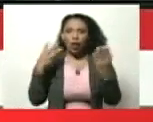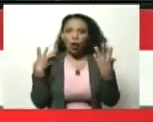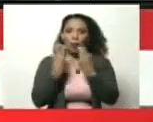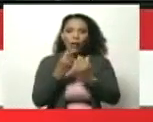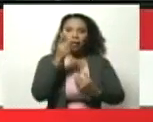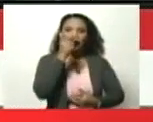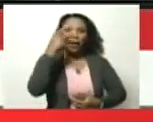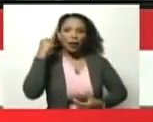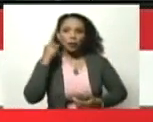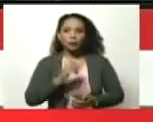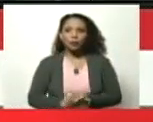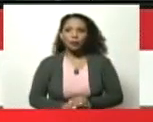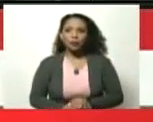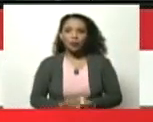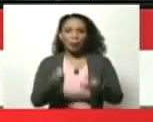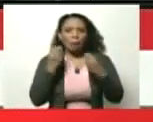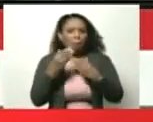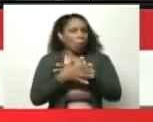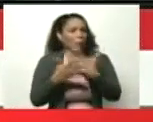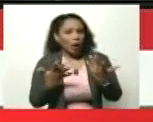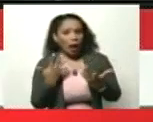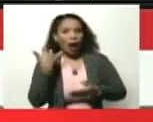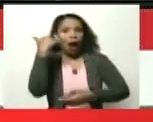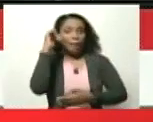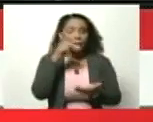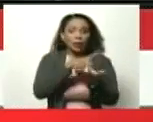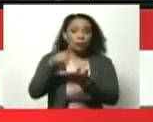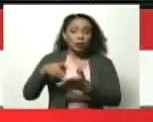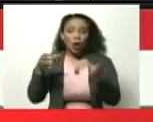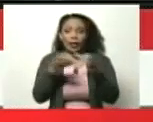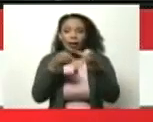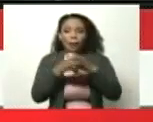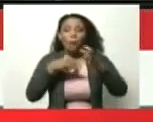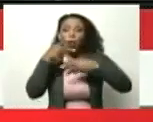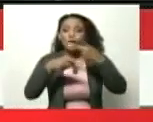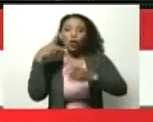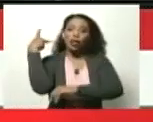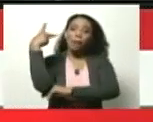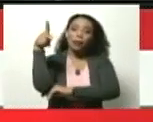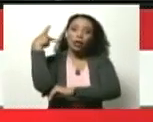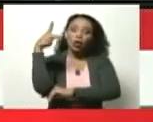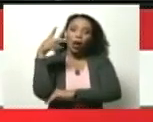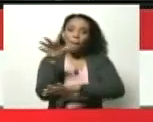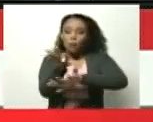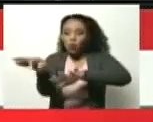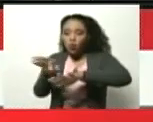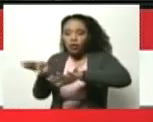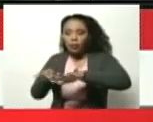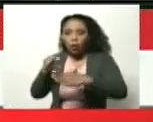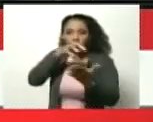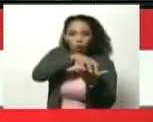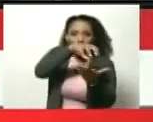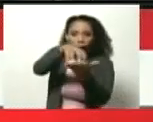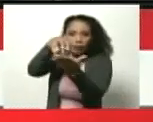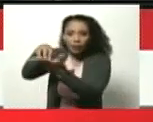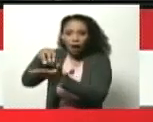y las compañeras para que formen parte de los equipos políticos parroquiales, municipales y estadales.